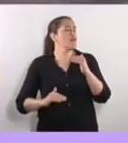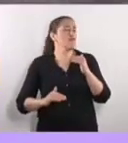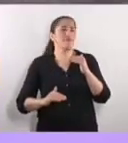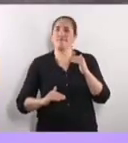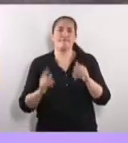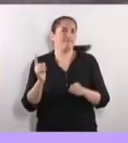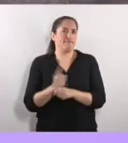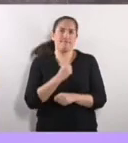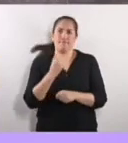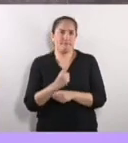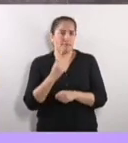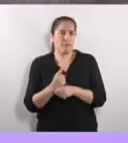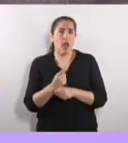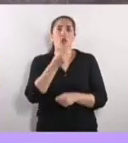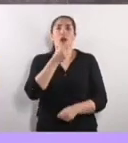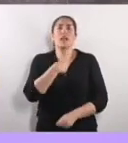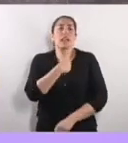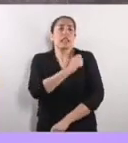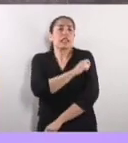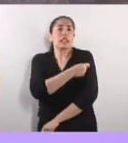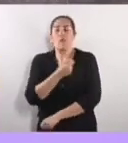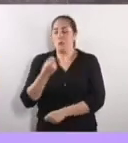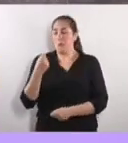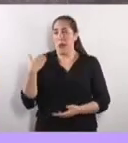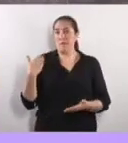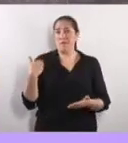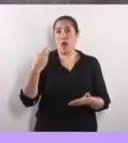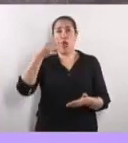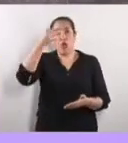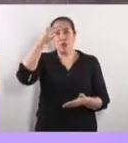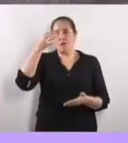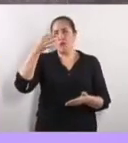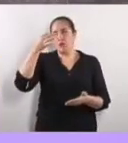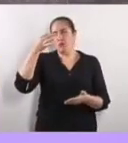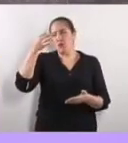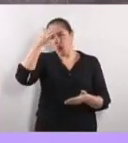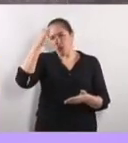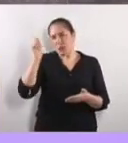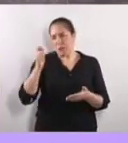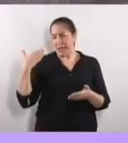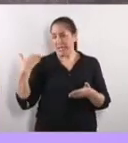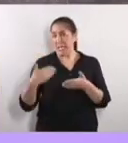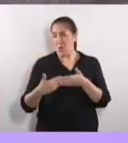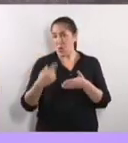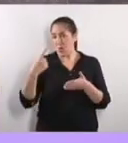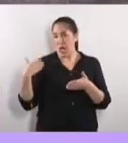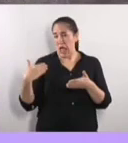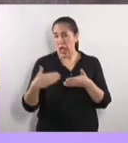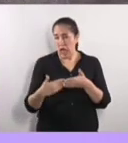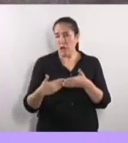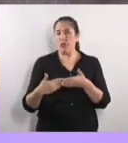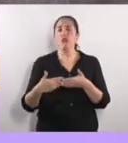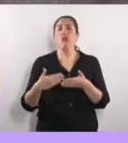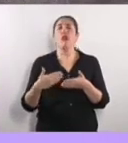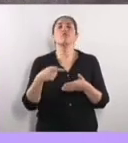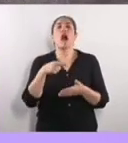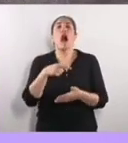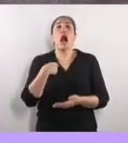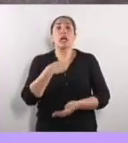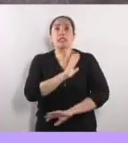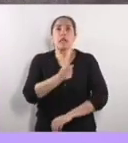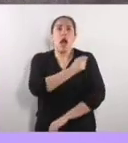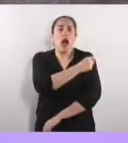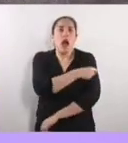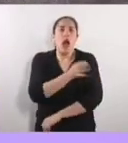peso tampoco, si me hice un tatuaje o un piercing en los últimos 12 meses. Igual los protocolos cambian mucho de acuerdo a la institución,